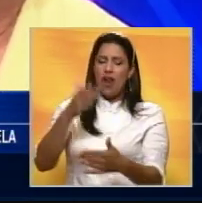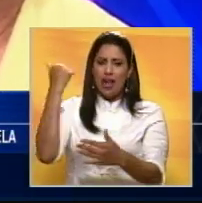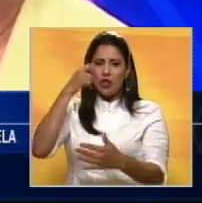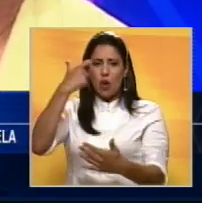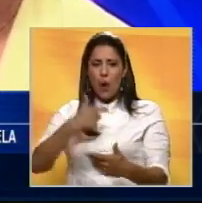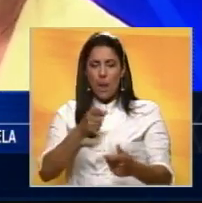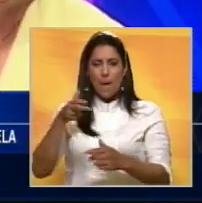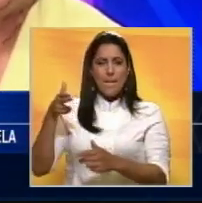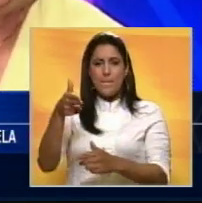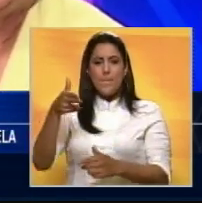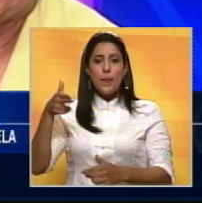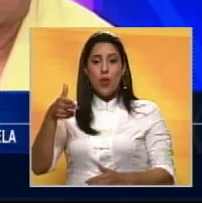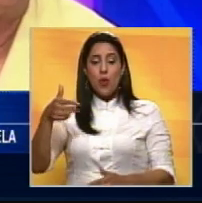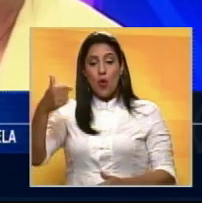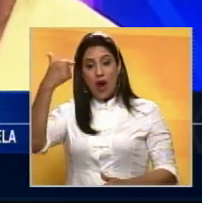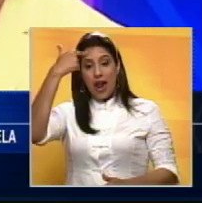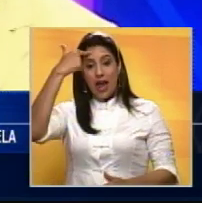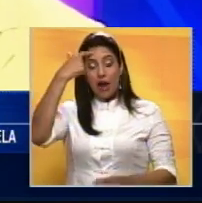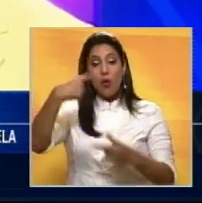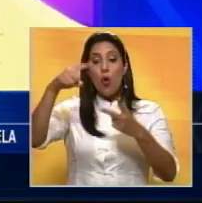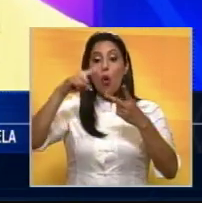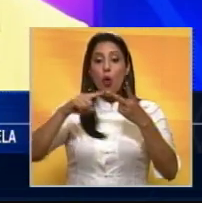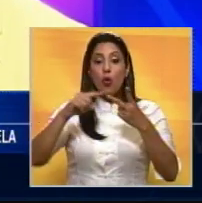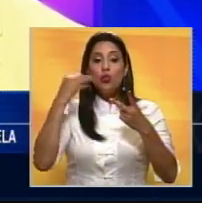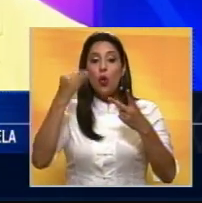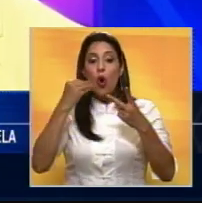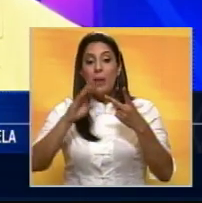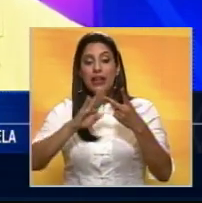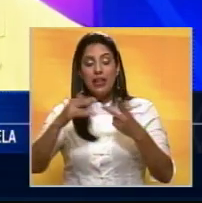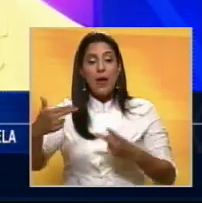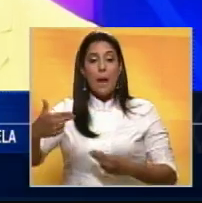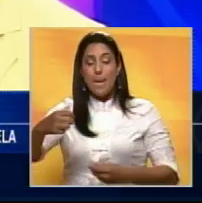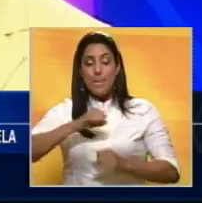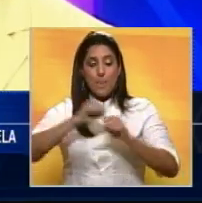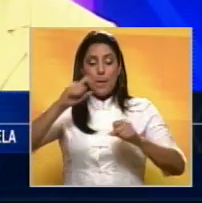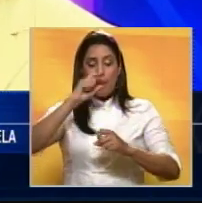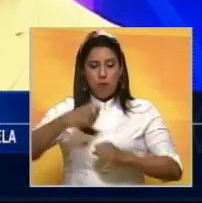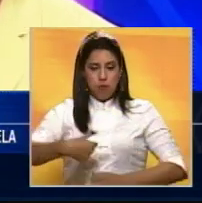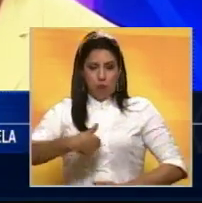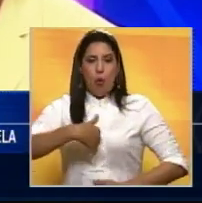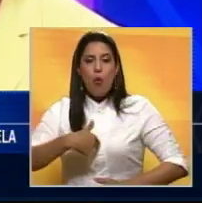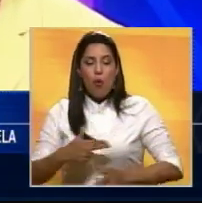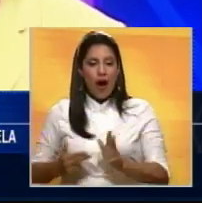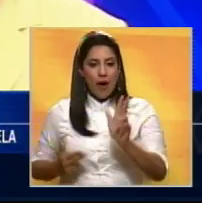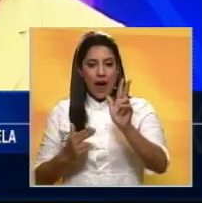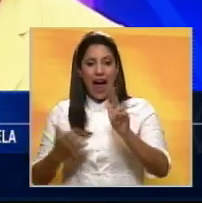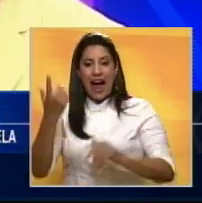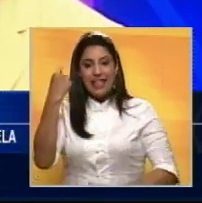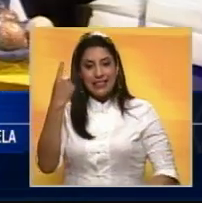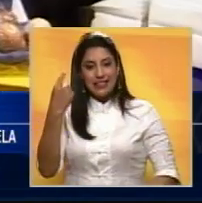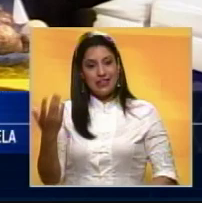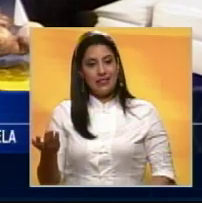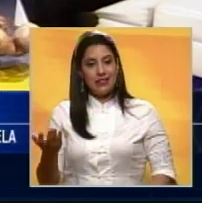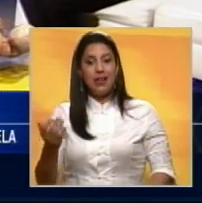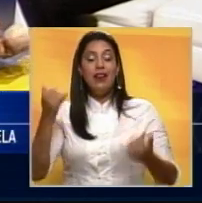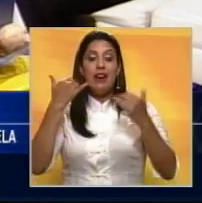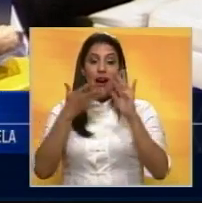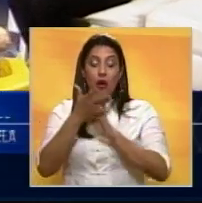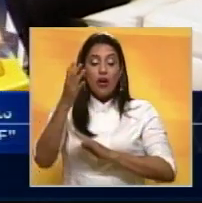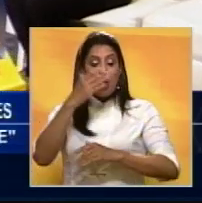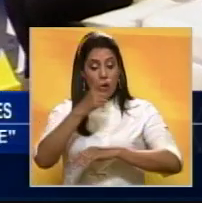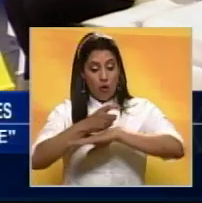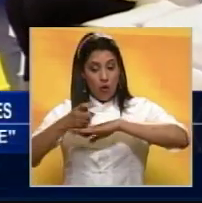con el que le dispararon una bala en la cabeza o como el joven que recibió un impacto de una bomba lacrimógena en el día de ayer. Cuestionó